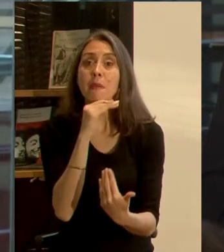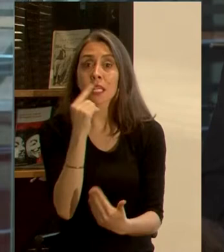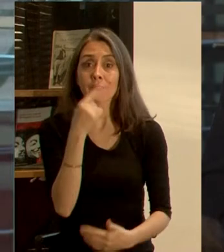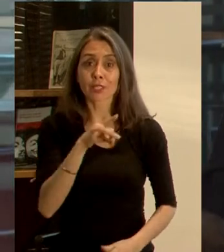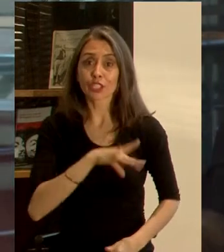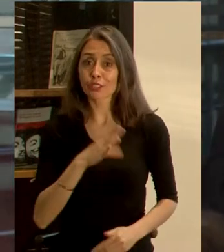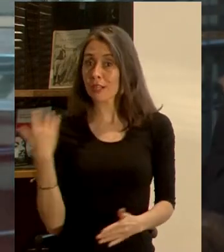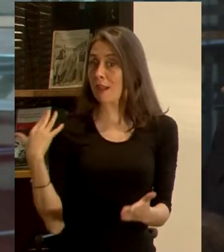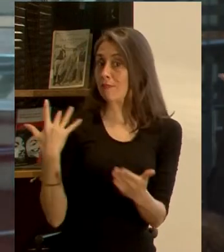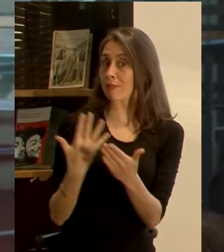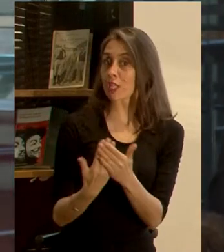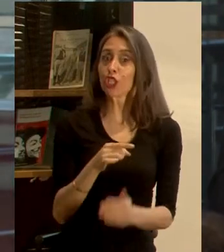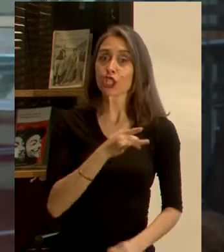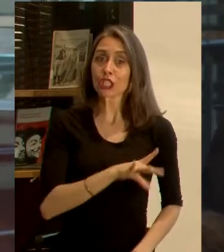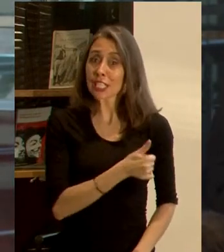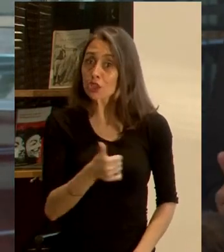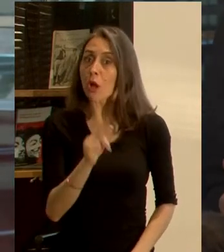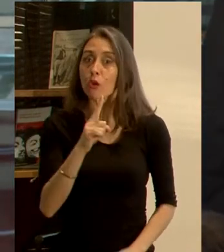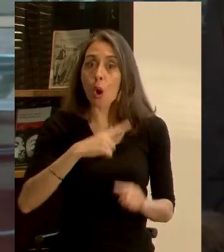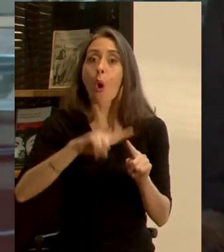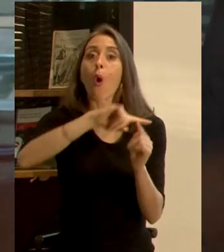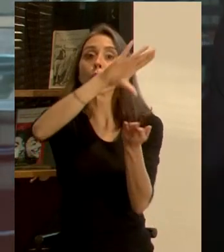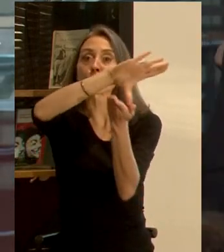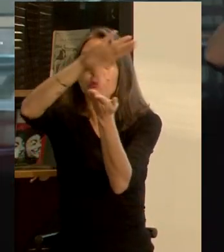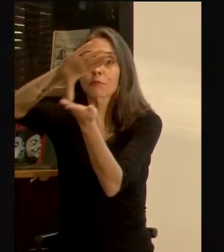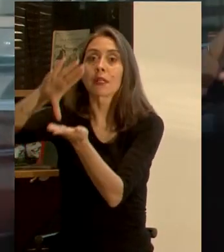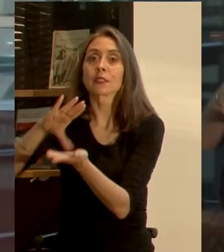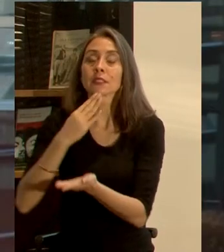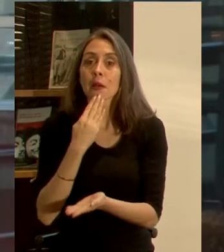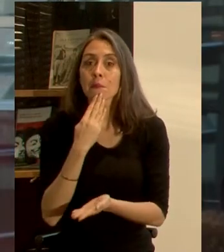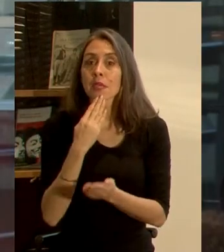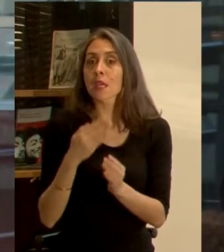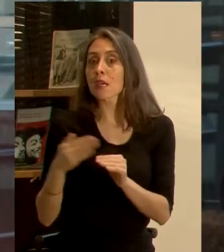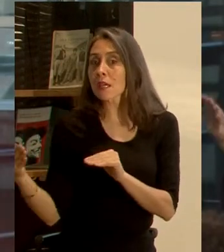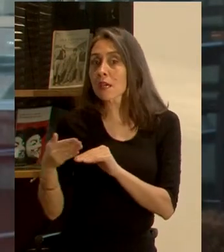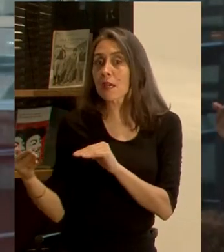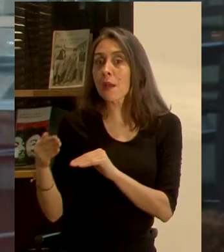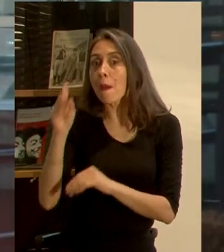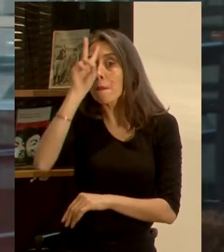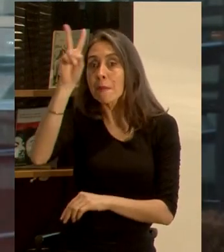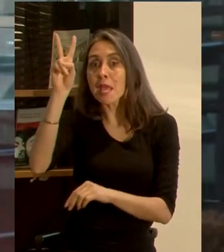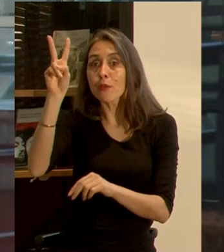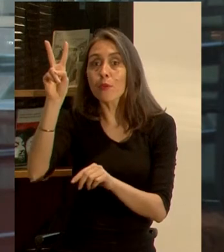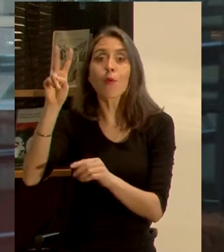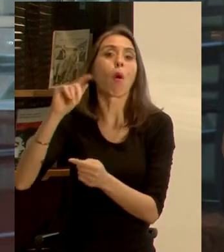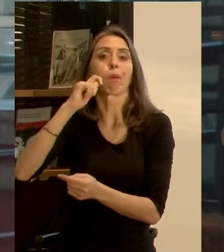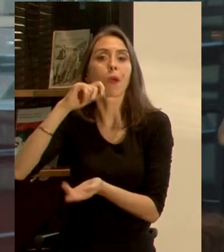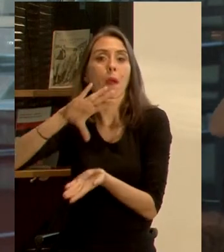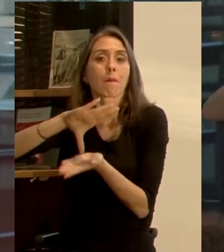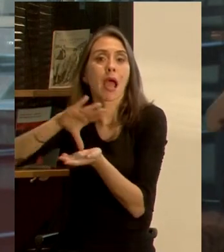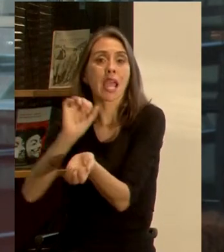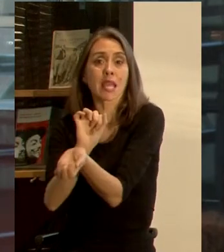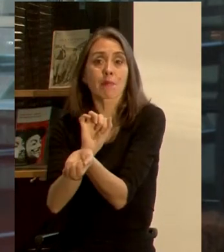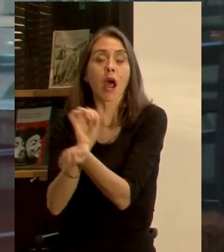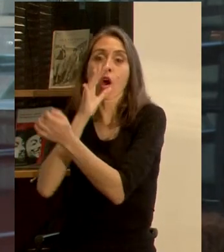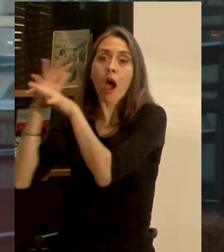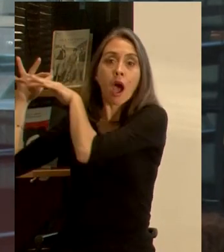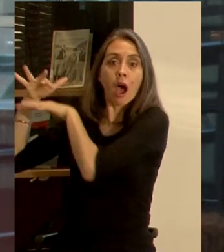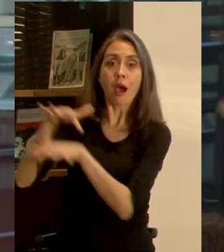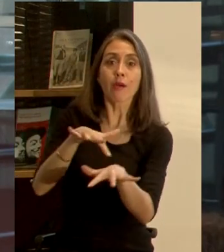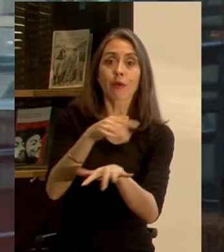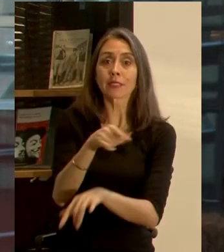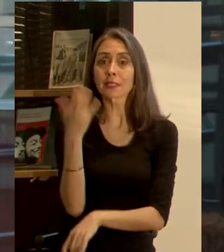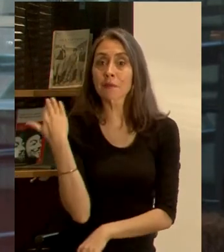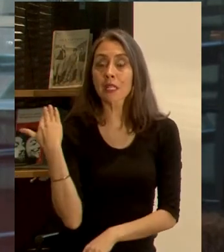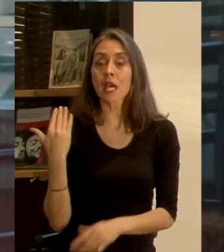último tiempo, y no solo a Chile, sino que lo que está viviendo incluso un país hermano como Perú en las últimas semanas, y que nos obligan